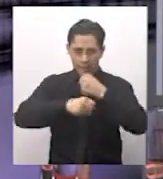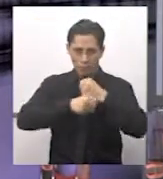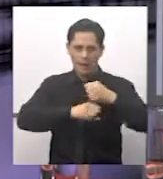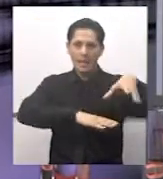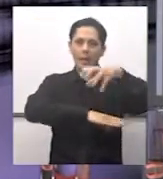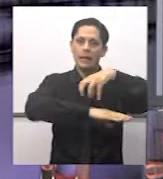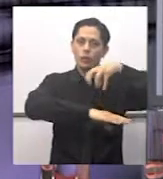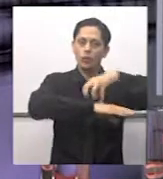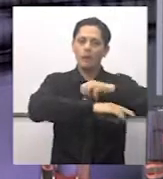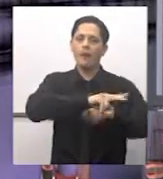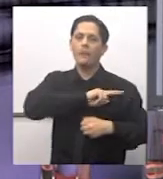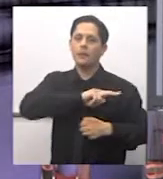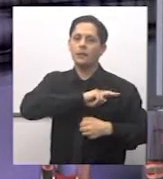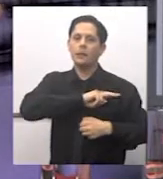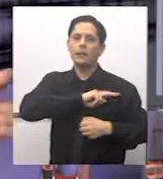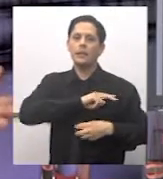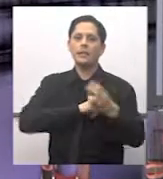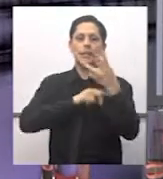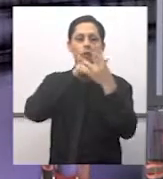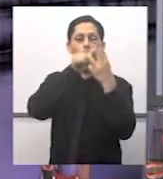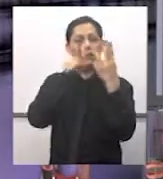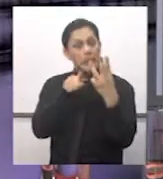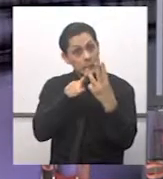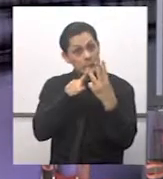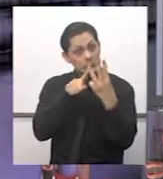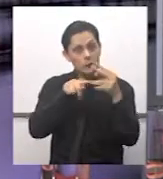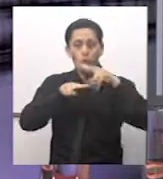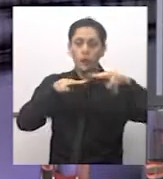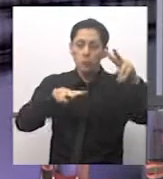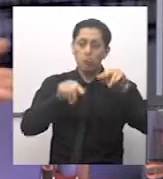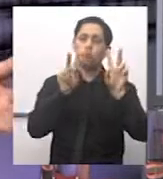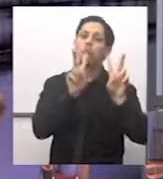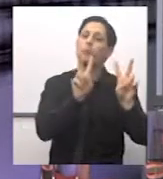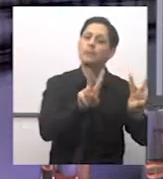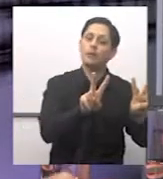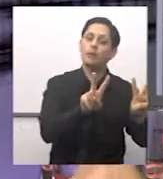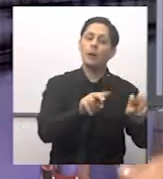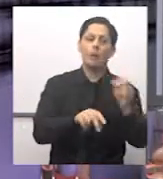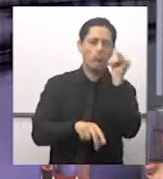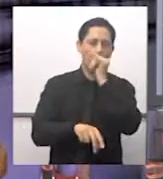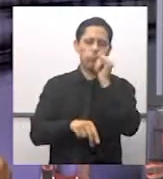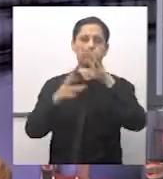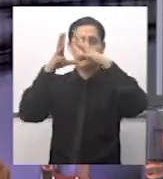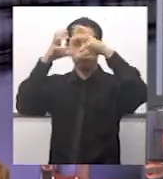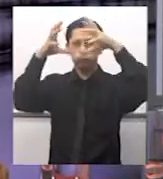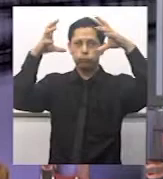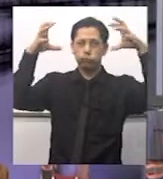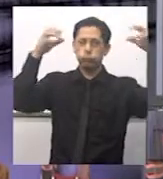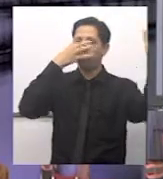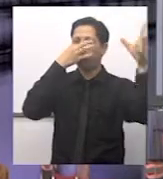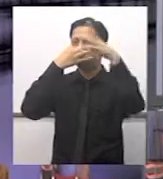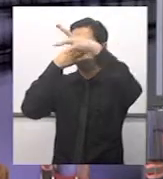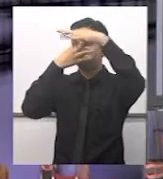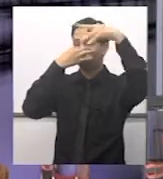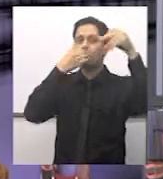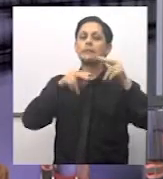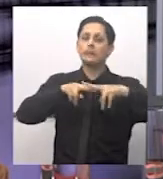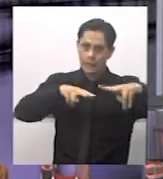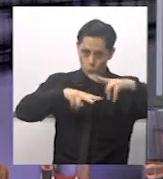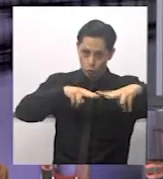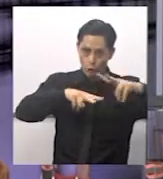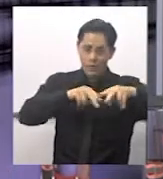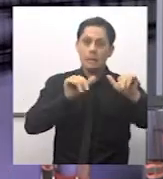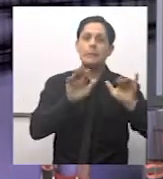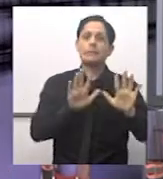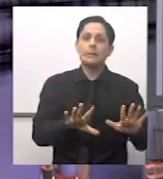en forma pacífica. El tema de la contaminación se está resolviendo, como le contaba, estamos ya a punto de presentar el presidente el plan